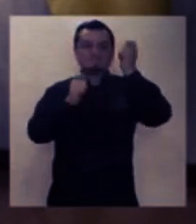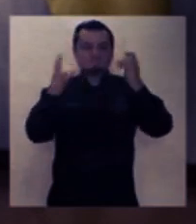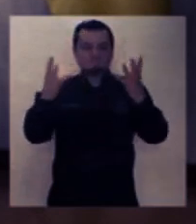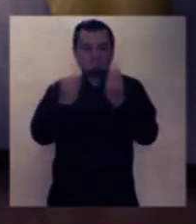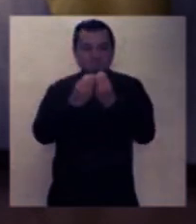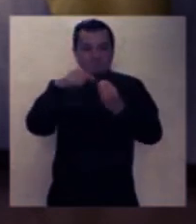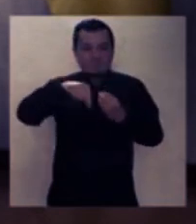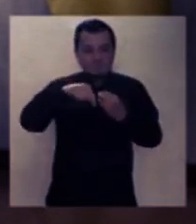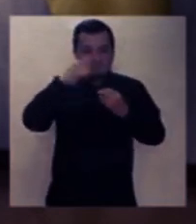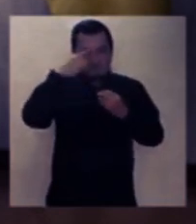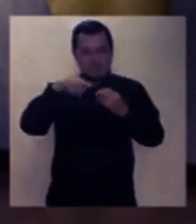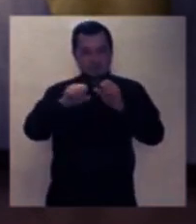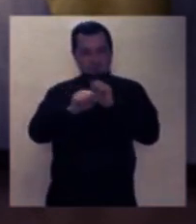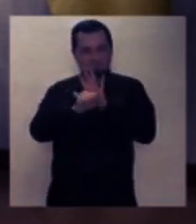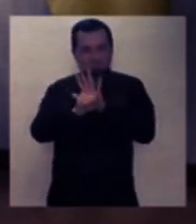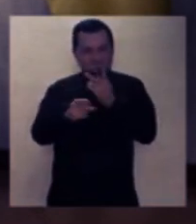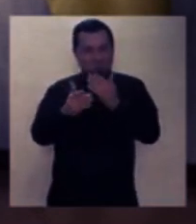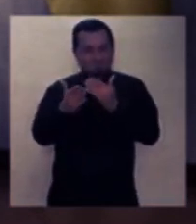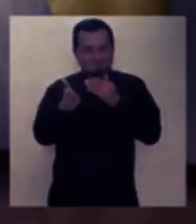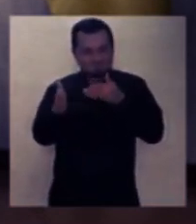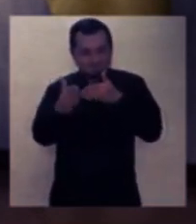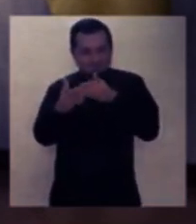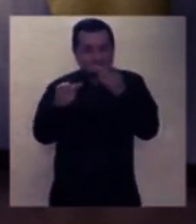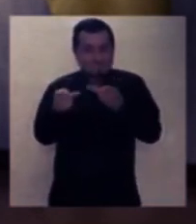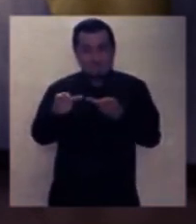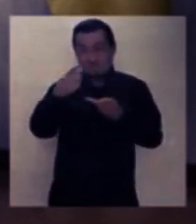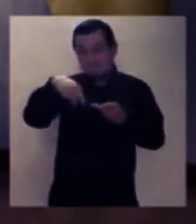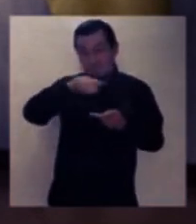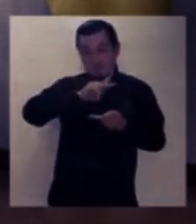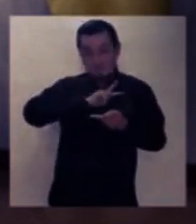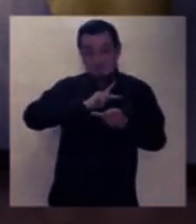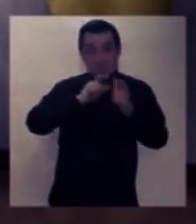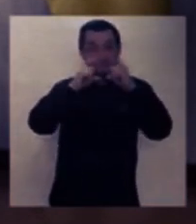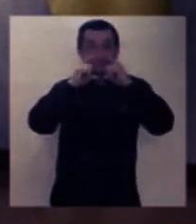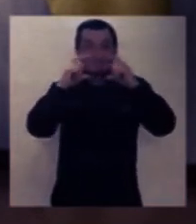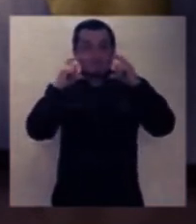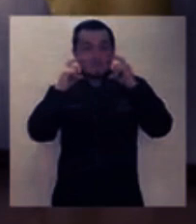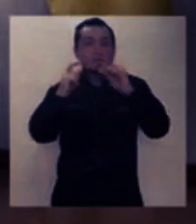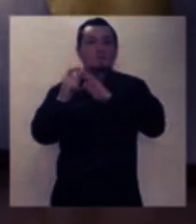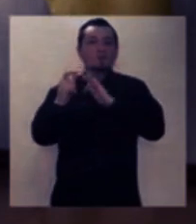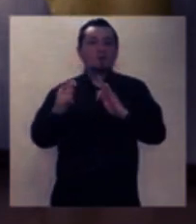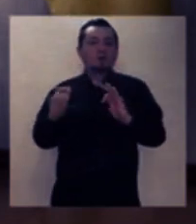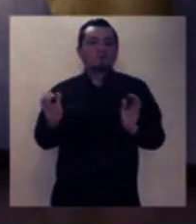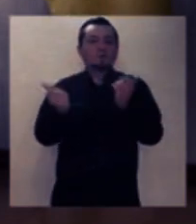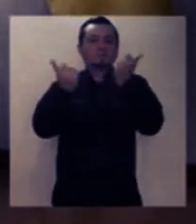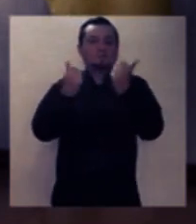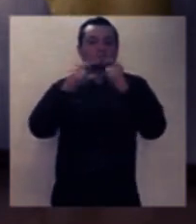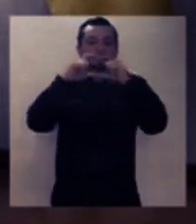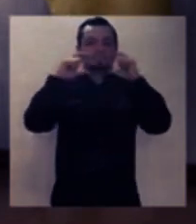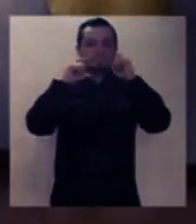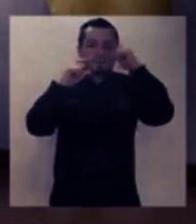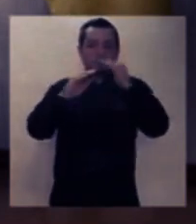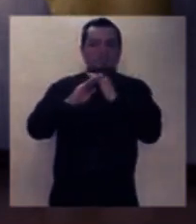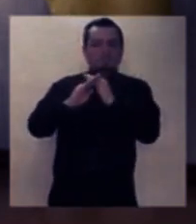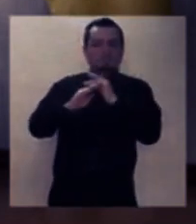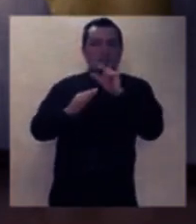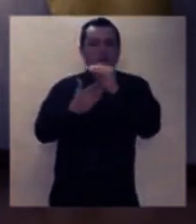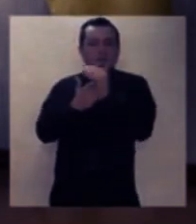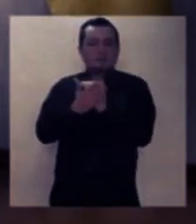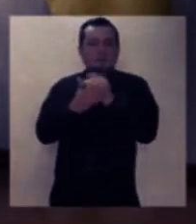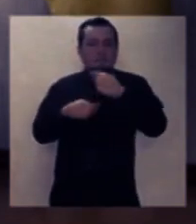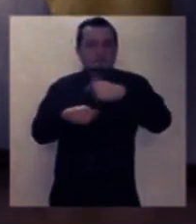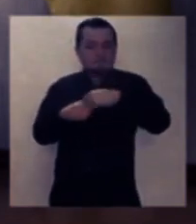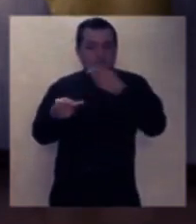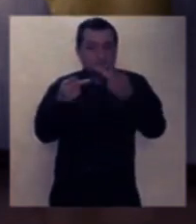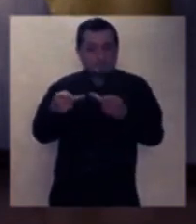de la estrategia para enfrentar la pandemia. Insisto, está totalmente comprobado que usar cubrebocas nos puede salvar la vida. El